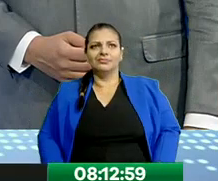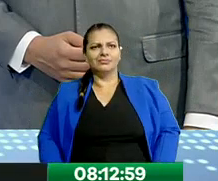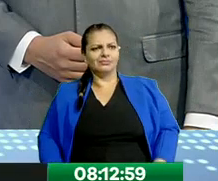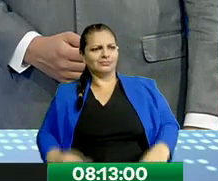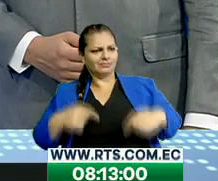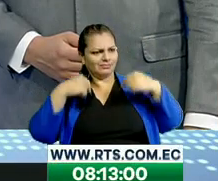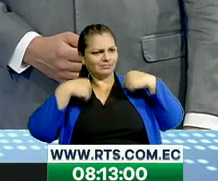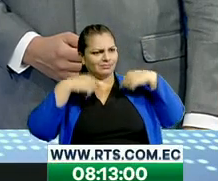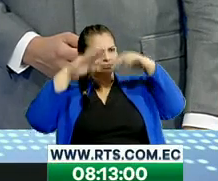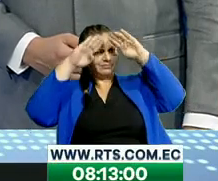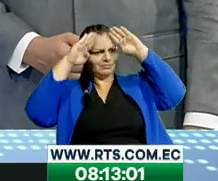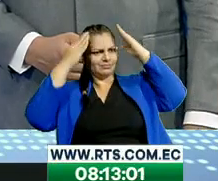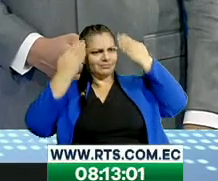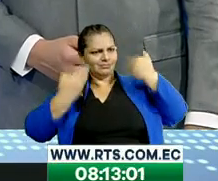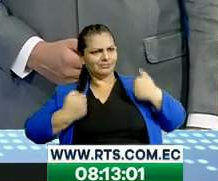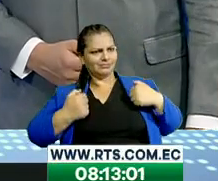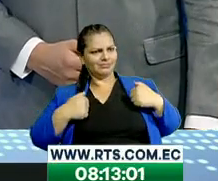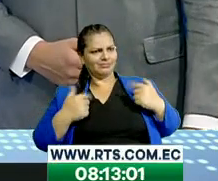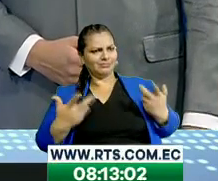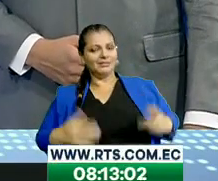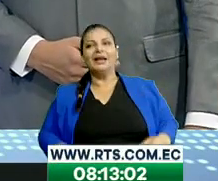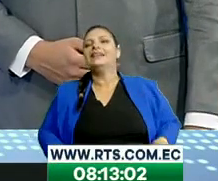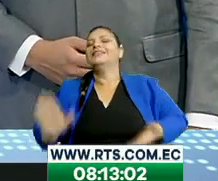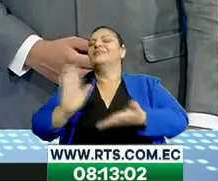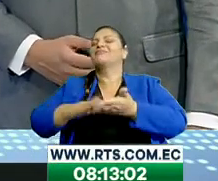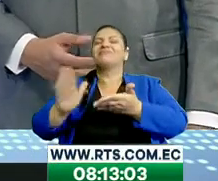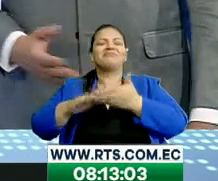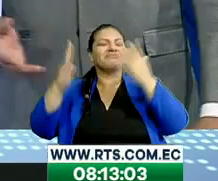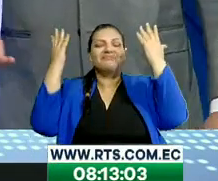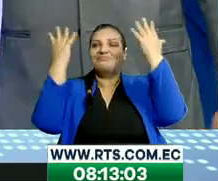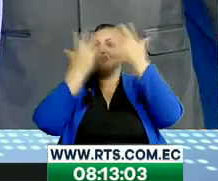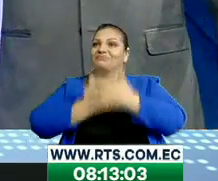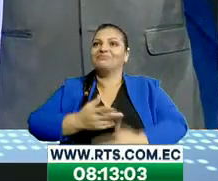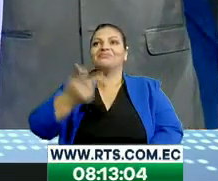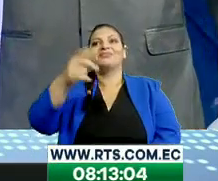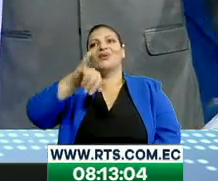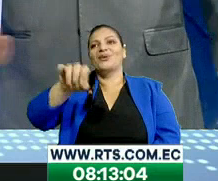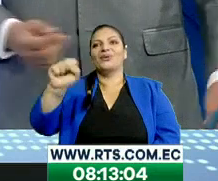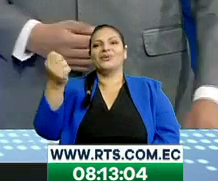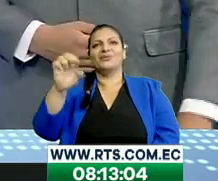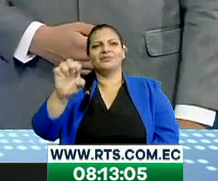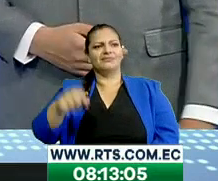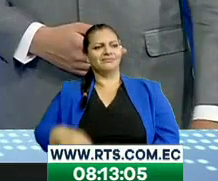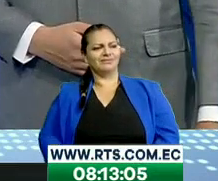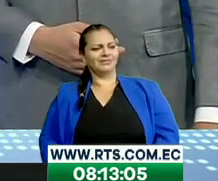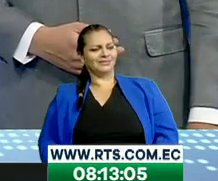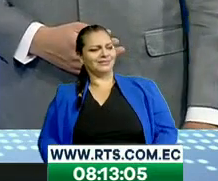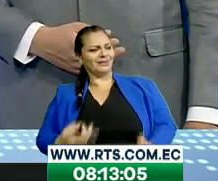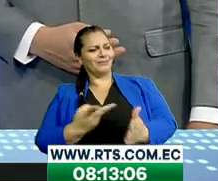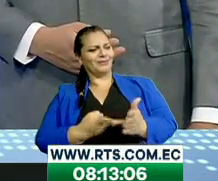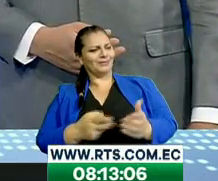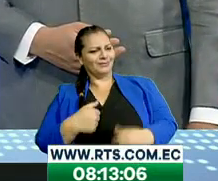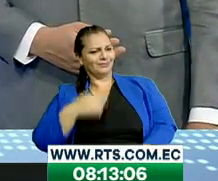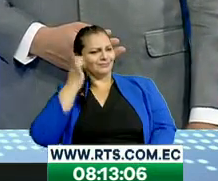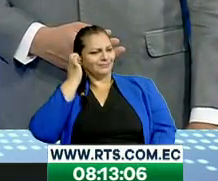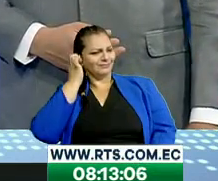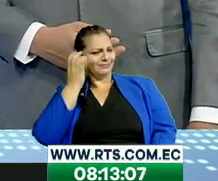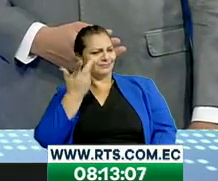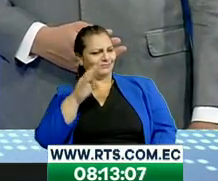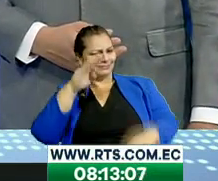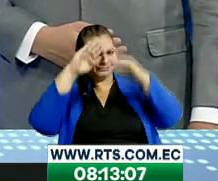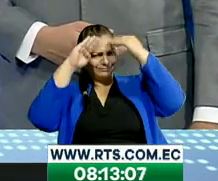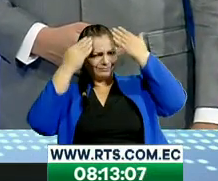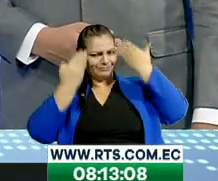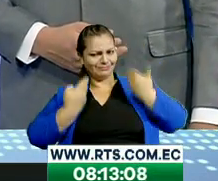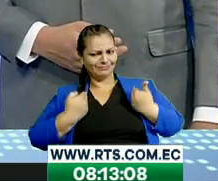mayores novedades. José Luis, Tocayo, ¿qué tal? Adelante. Tocayo, ¿qué pasó? Pues Tocayo, hable serio.